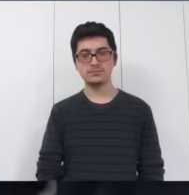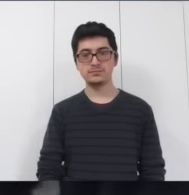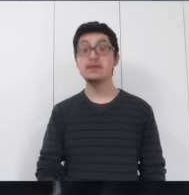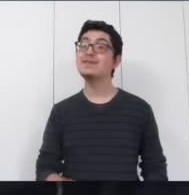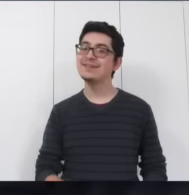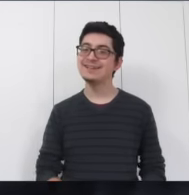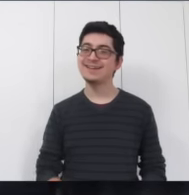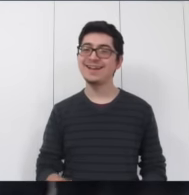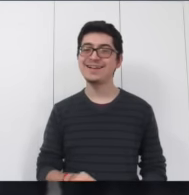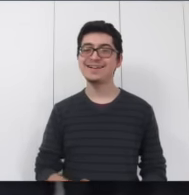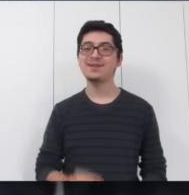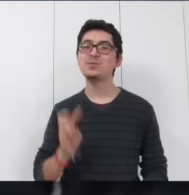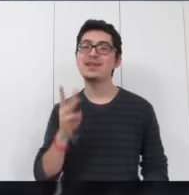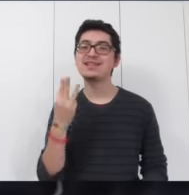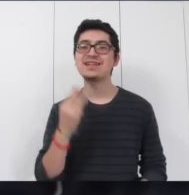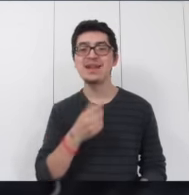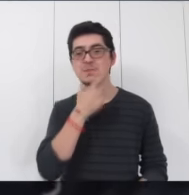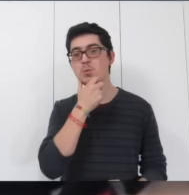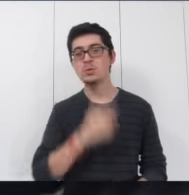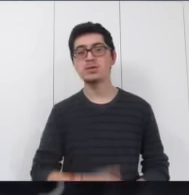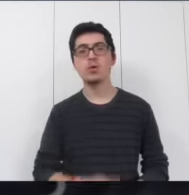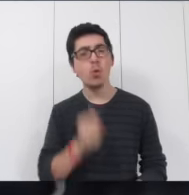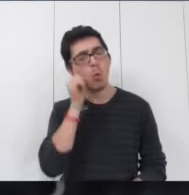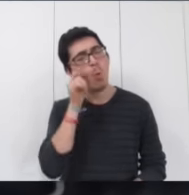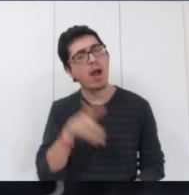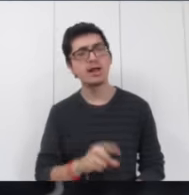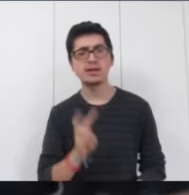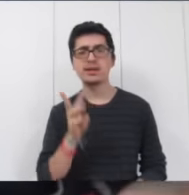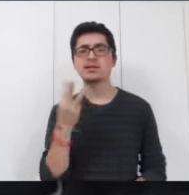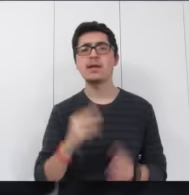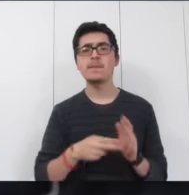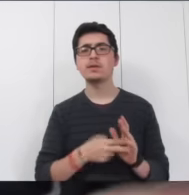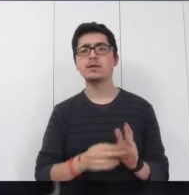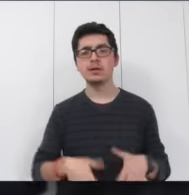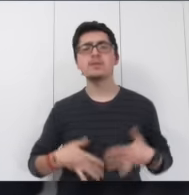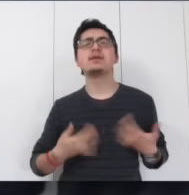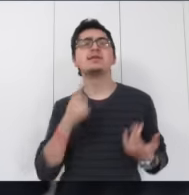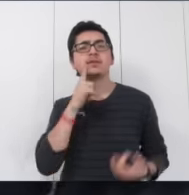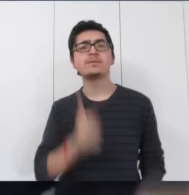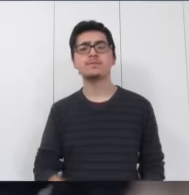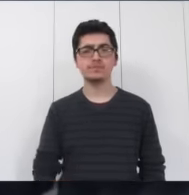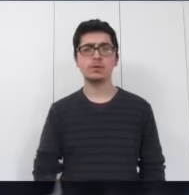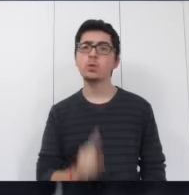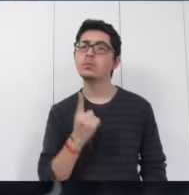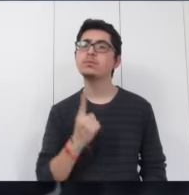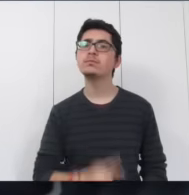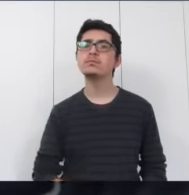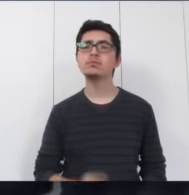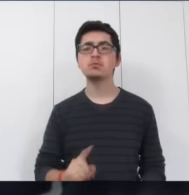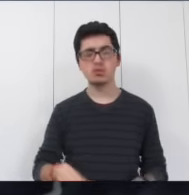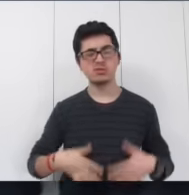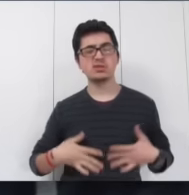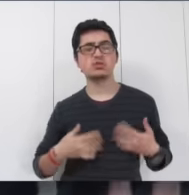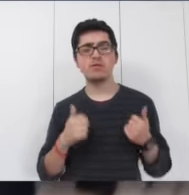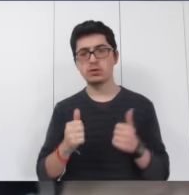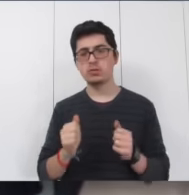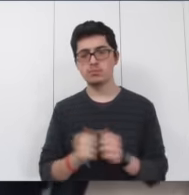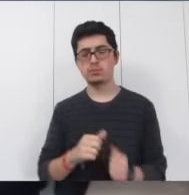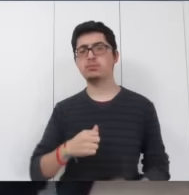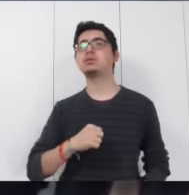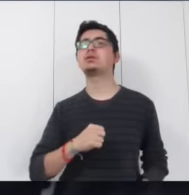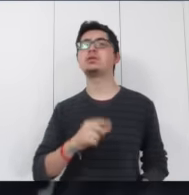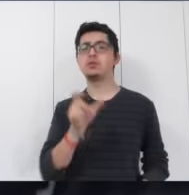Y finalmente llegamos a la tercera pregunta. ¿Cuál de los siguientes problemas sientes que tienes? 1. No te sientes bien